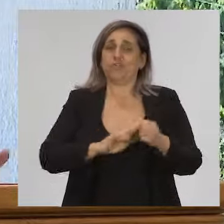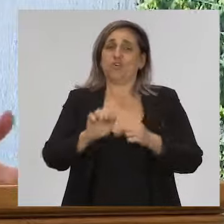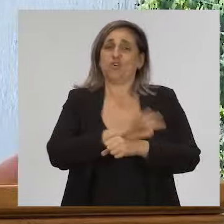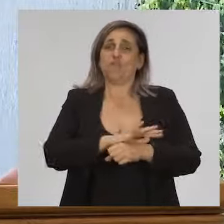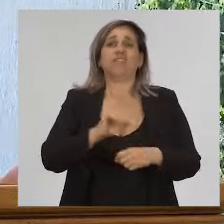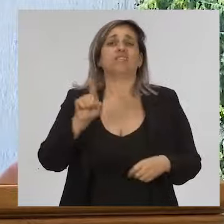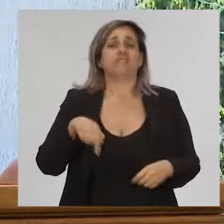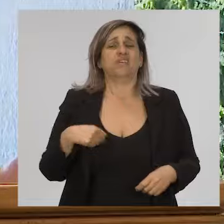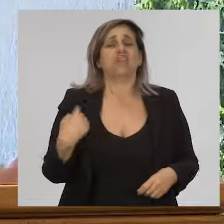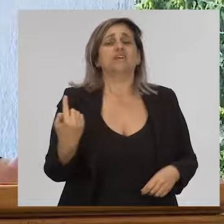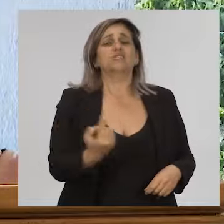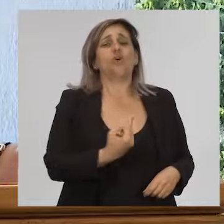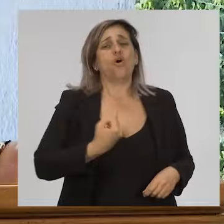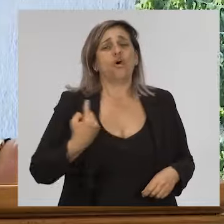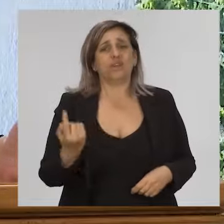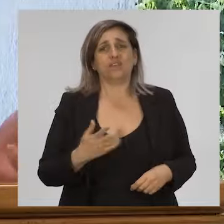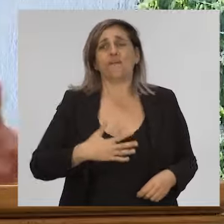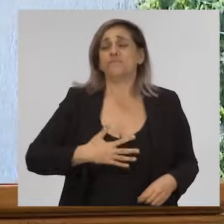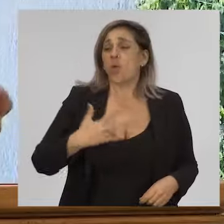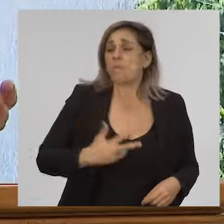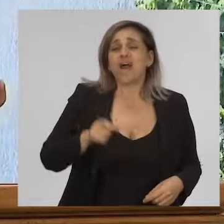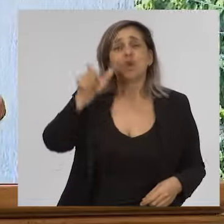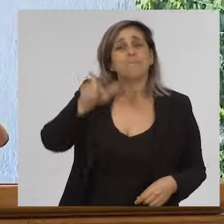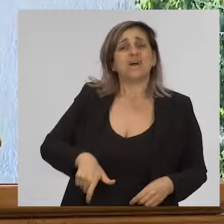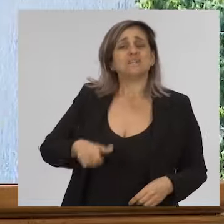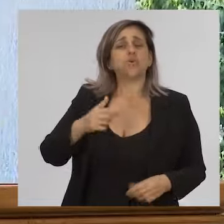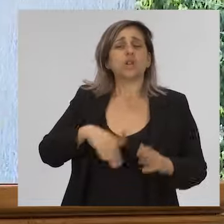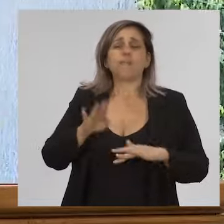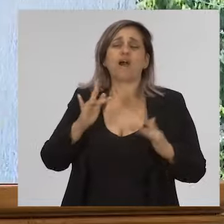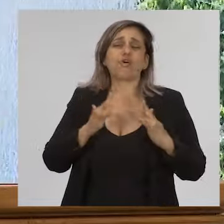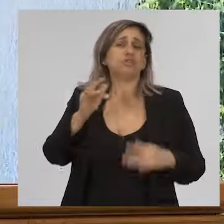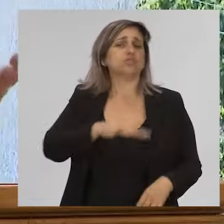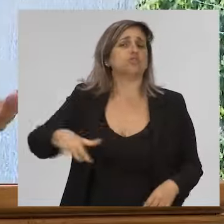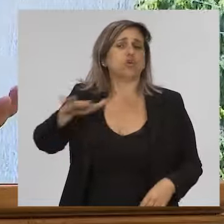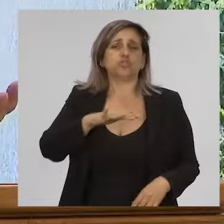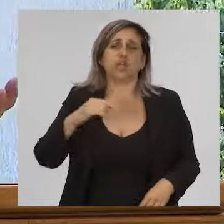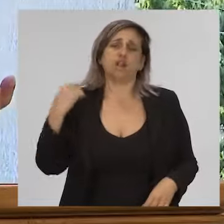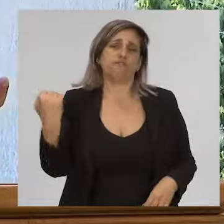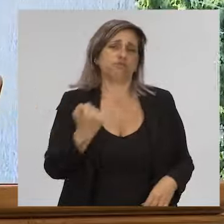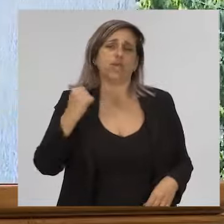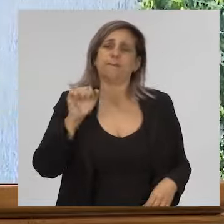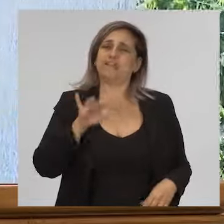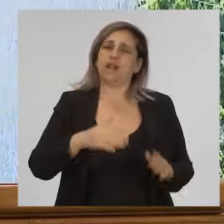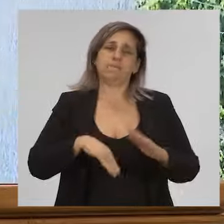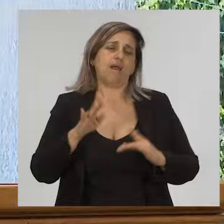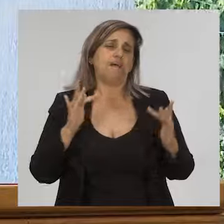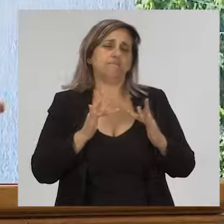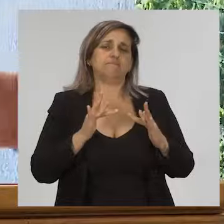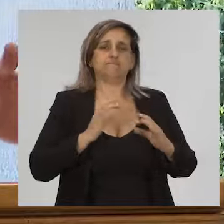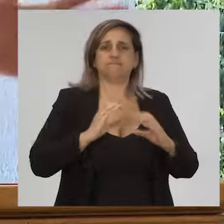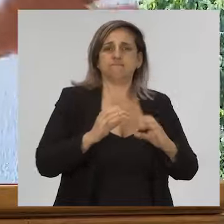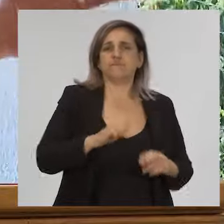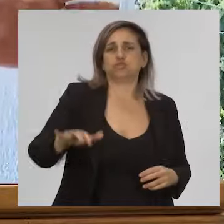La pandemia generó soledad. Y el ser humano es un ser social por excelencia. Entonces creo